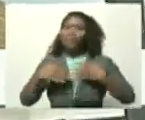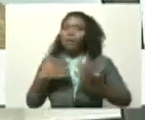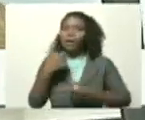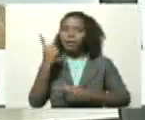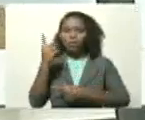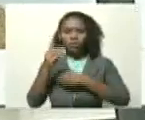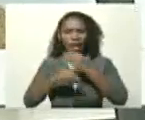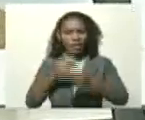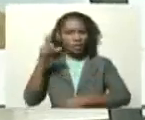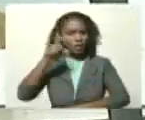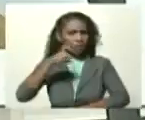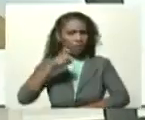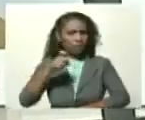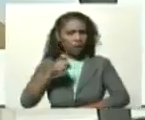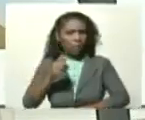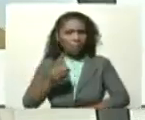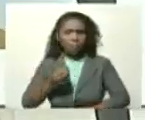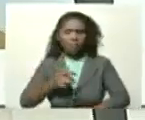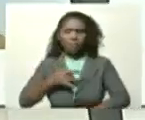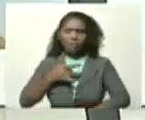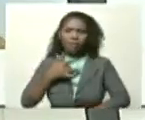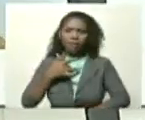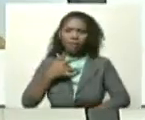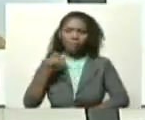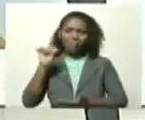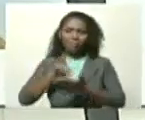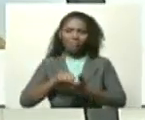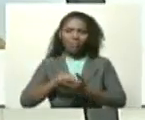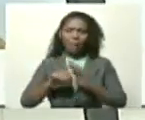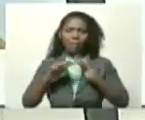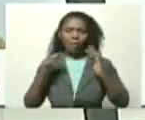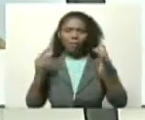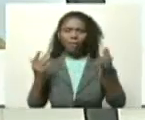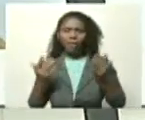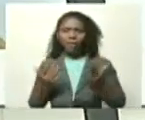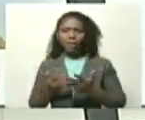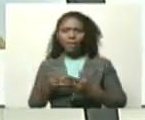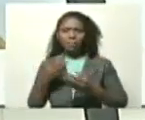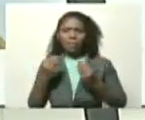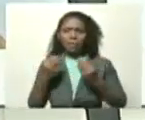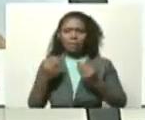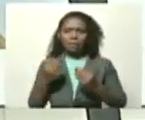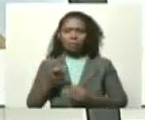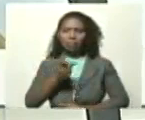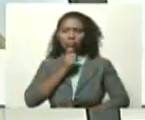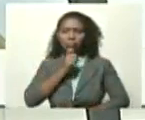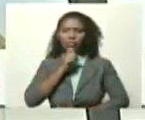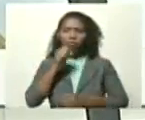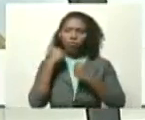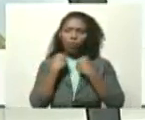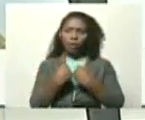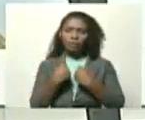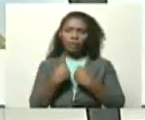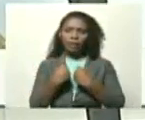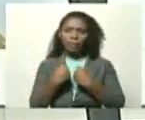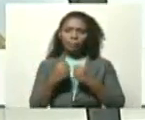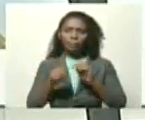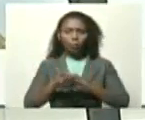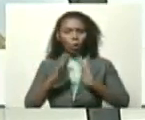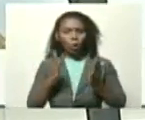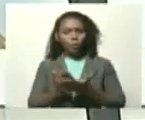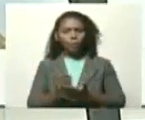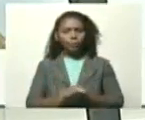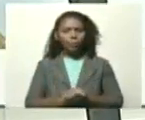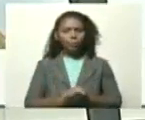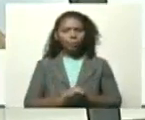esas necesidades más sentidas en medio de una pandemia que ha sido bastante, bastante fuerte para el mundo?